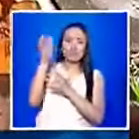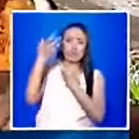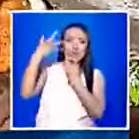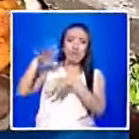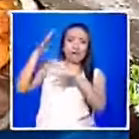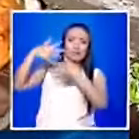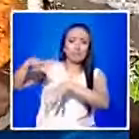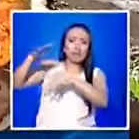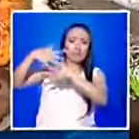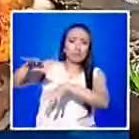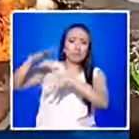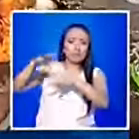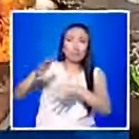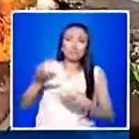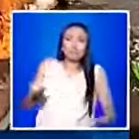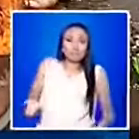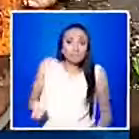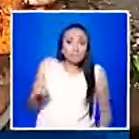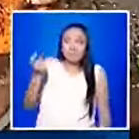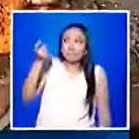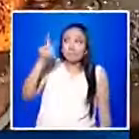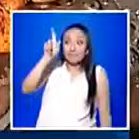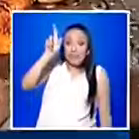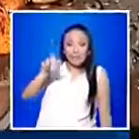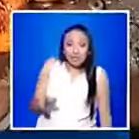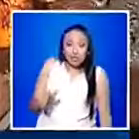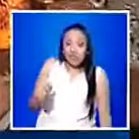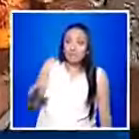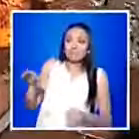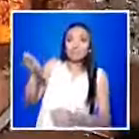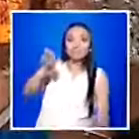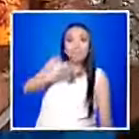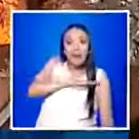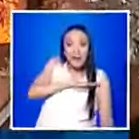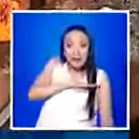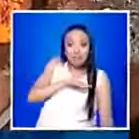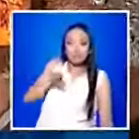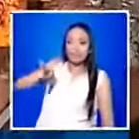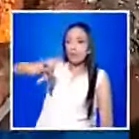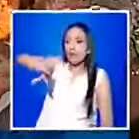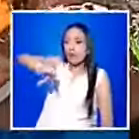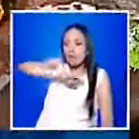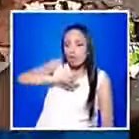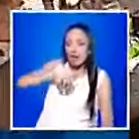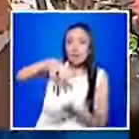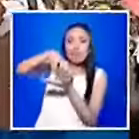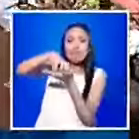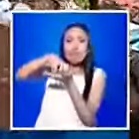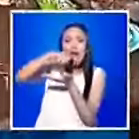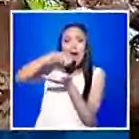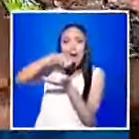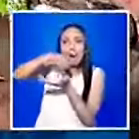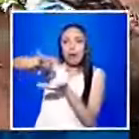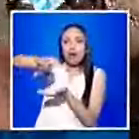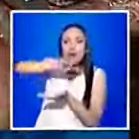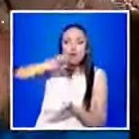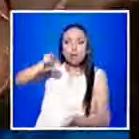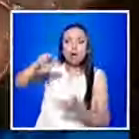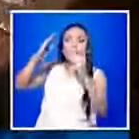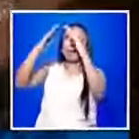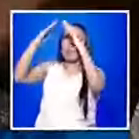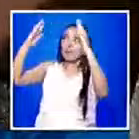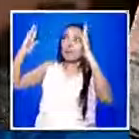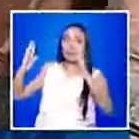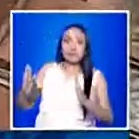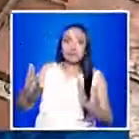el agua. ¿Por qué? Porque personas inescrupulosas vinieron y se llevaron el medidor de agua de esta vivienda.